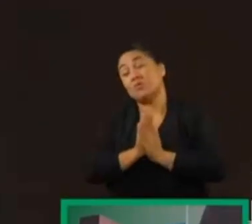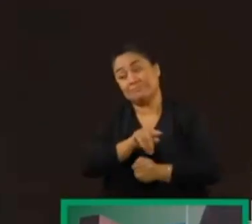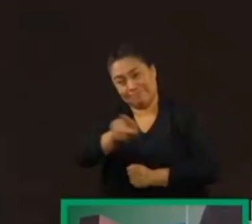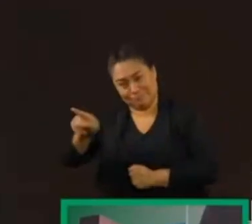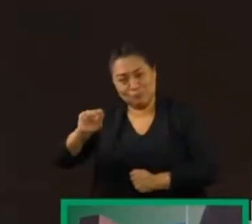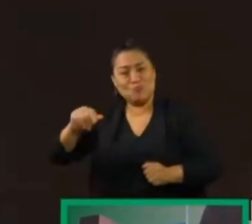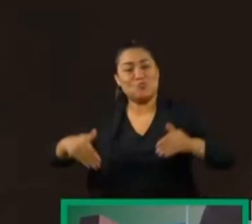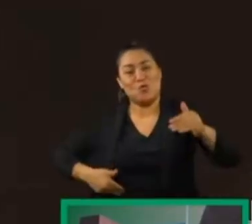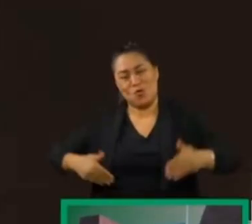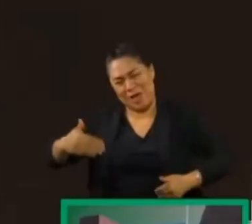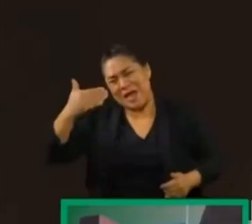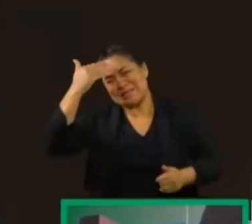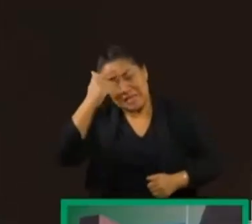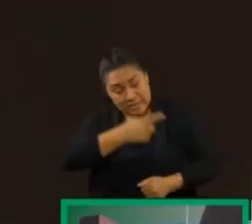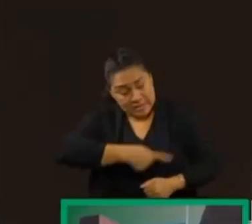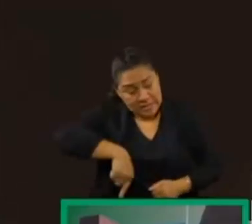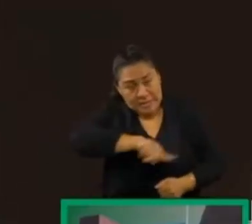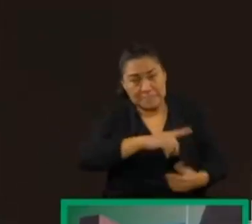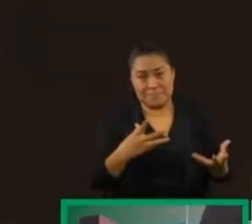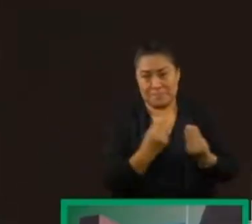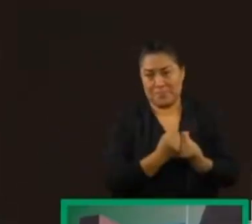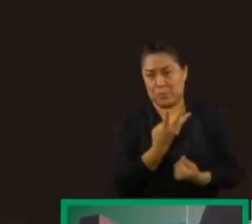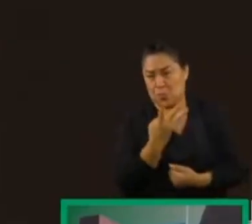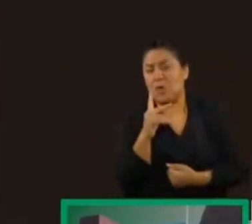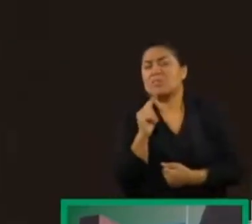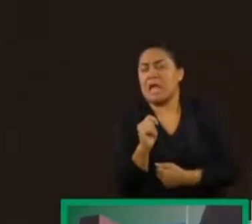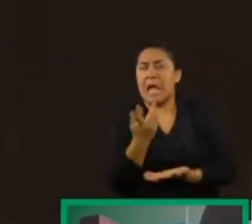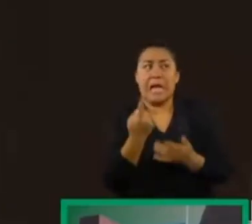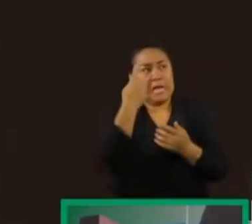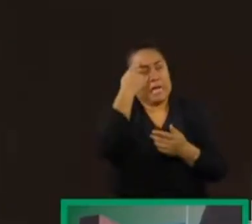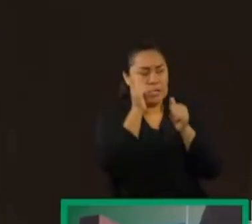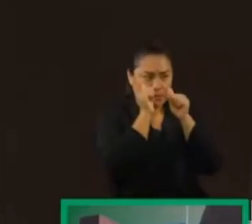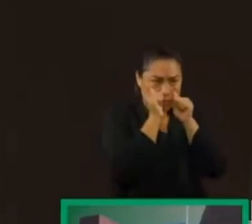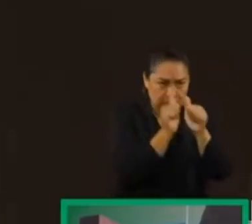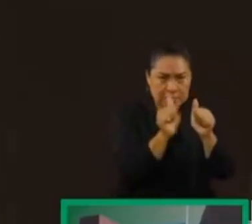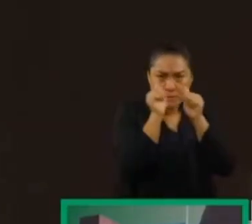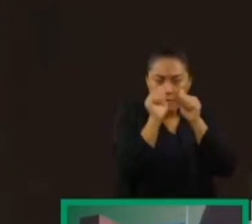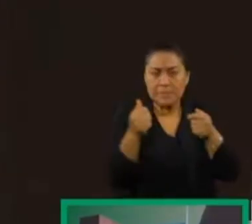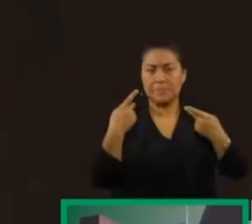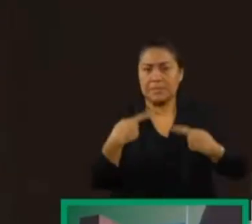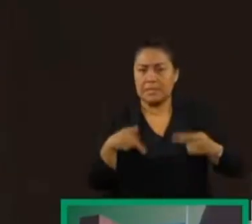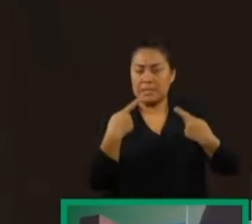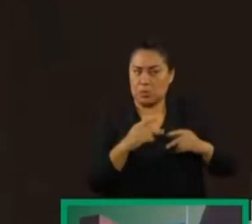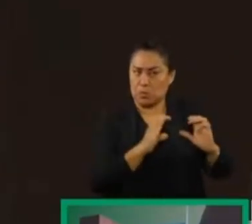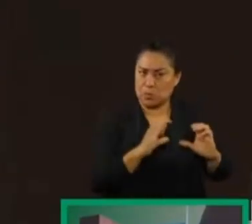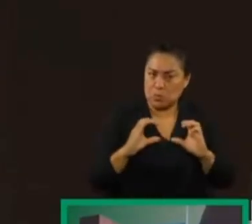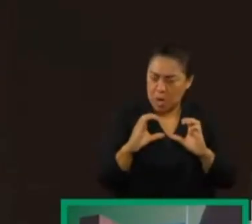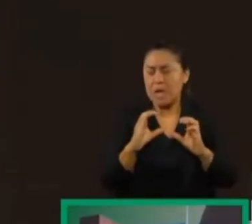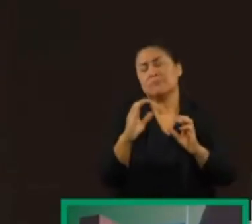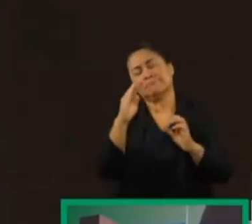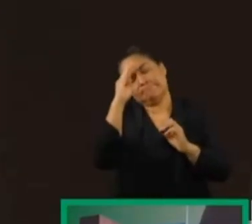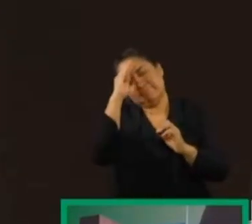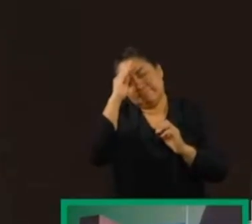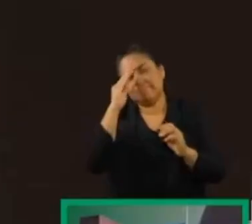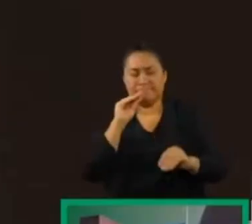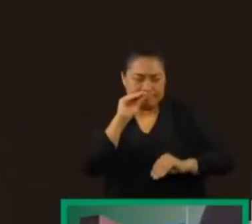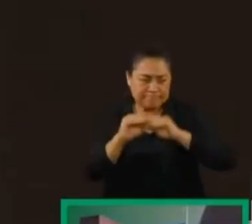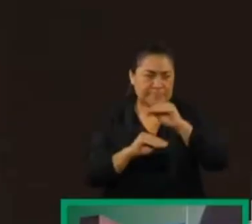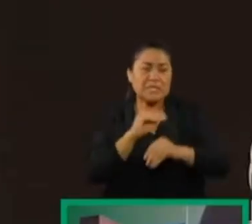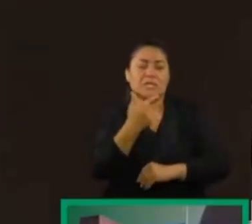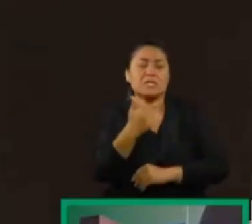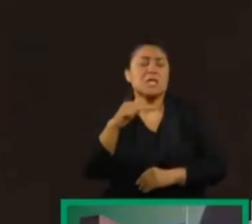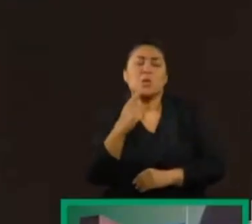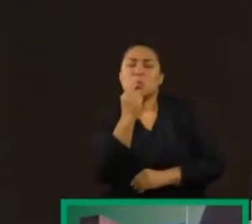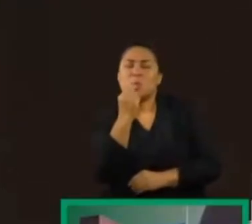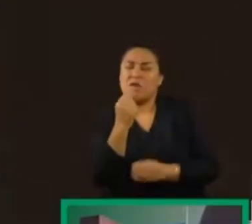la Cuarta Transformación estamos velando por la seguridad de las y los mexicanos. Estamos dándoles una Guardia Nacional